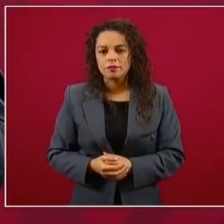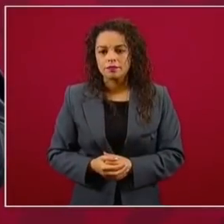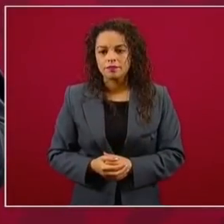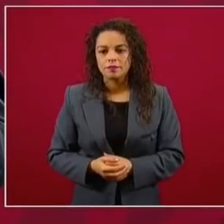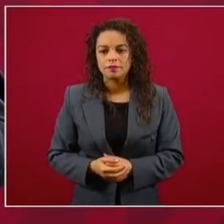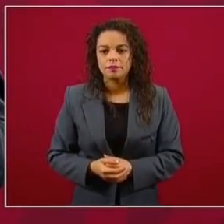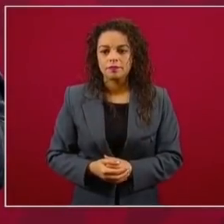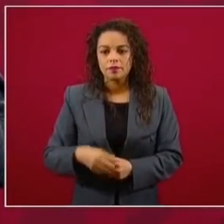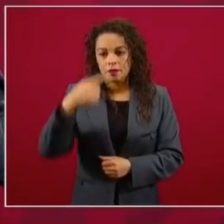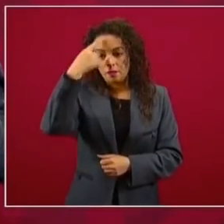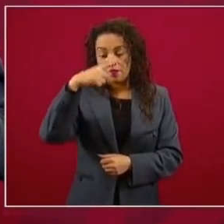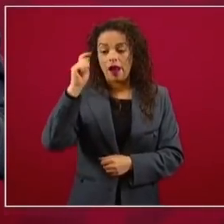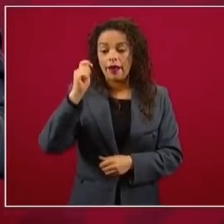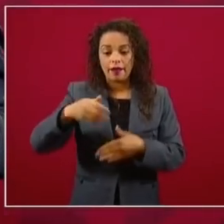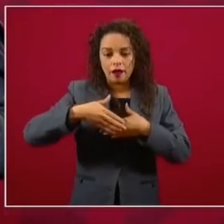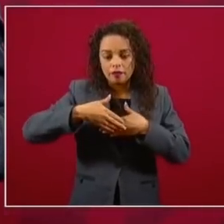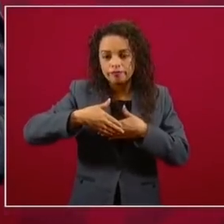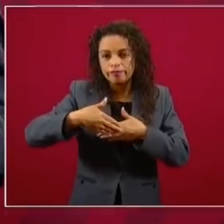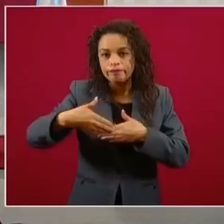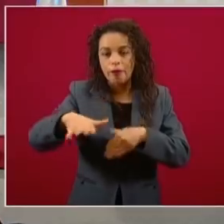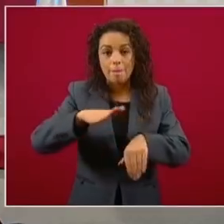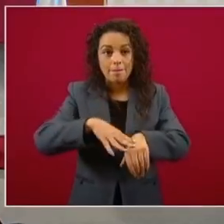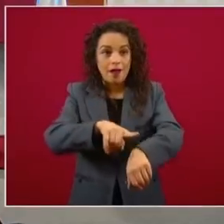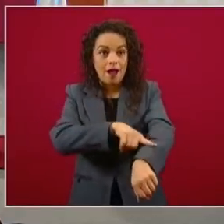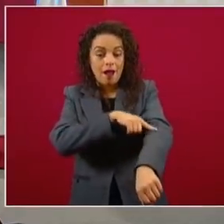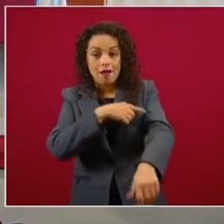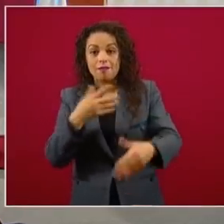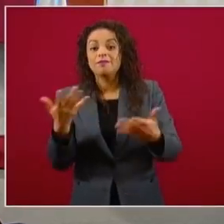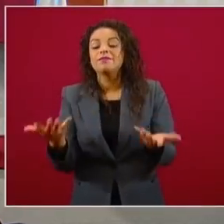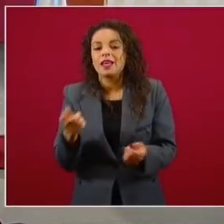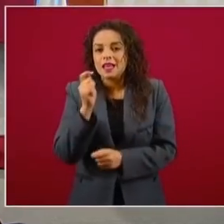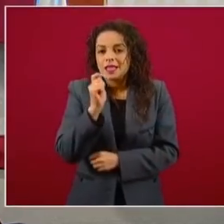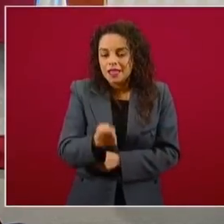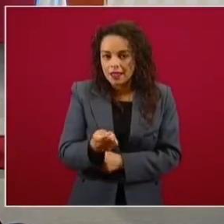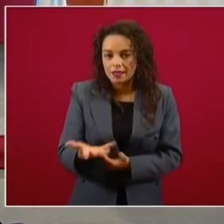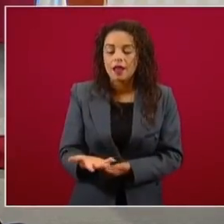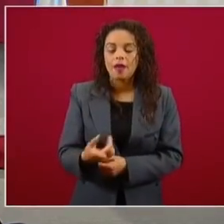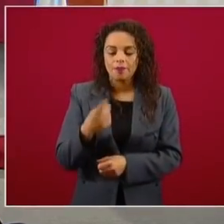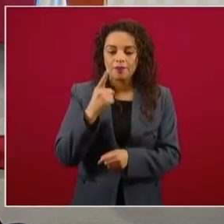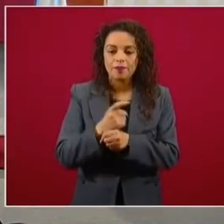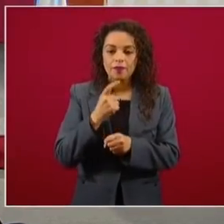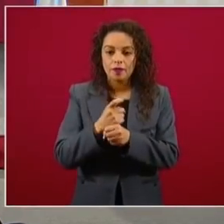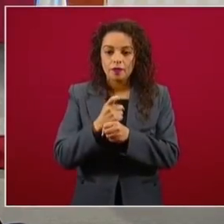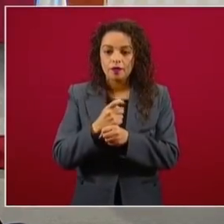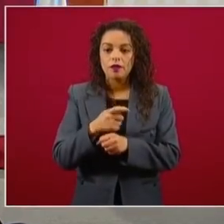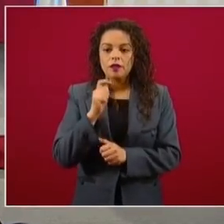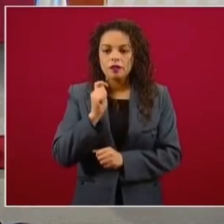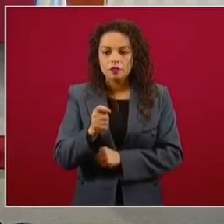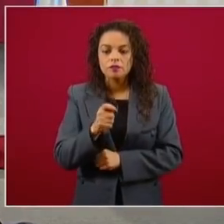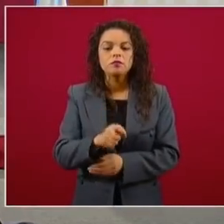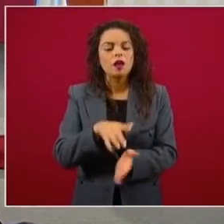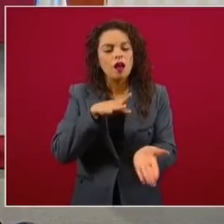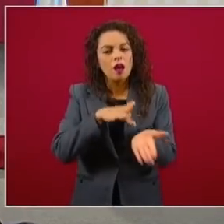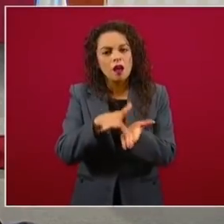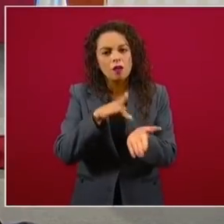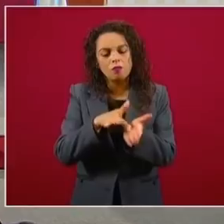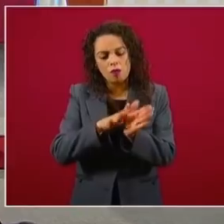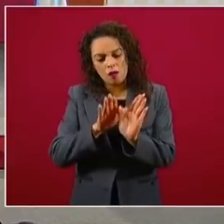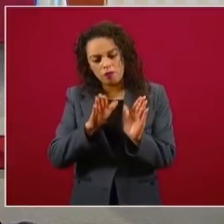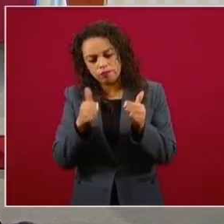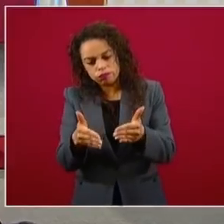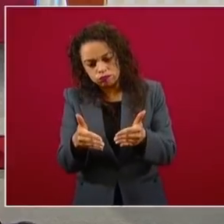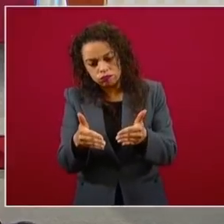prolongada de lo que se estimaba? Lo primero es, nosotros estamos haciendo apoyos focalizados en los sectores